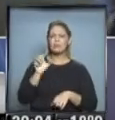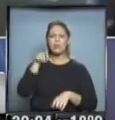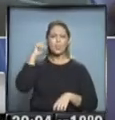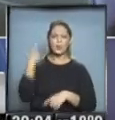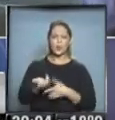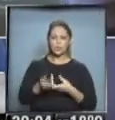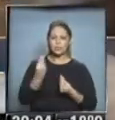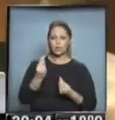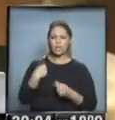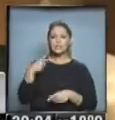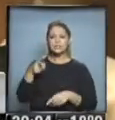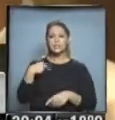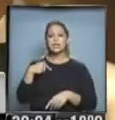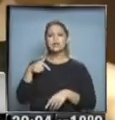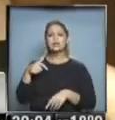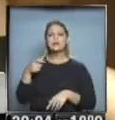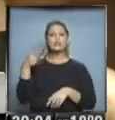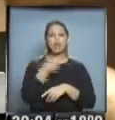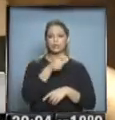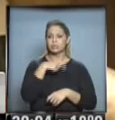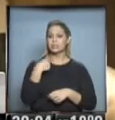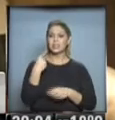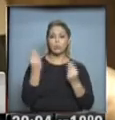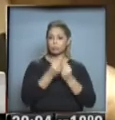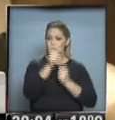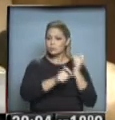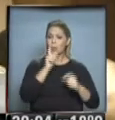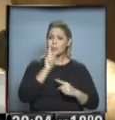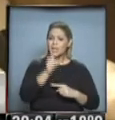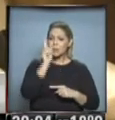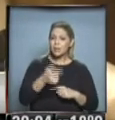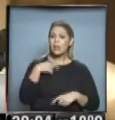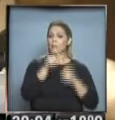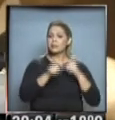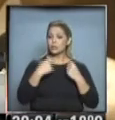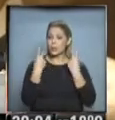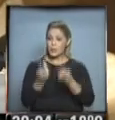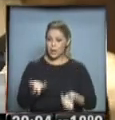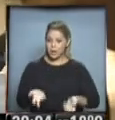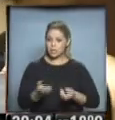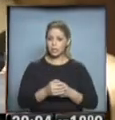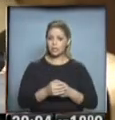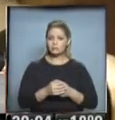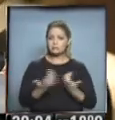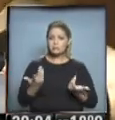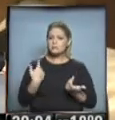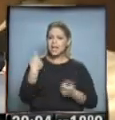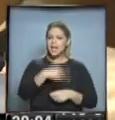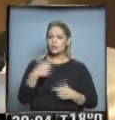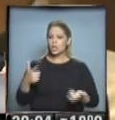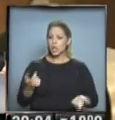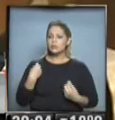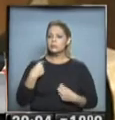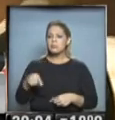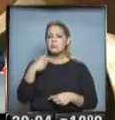vergonzosa, porque está afectando a miles y miles de pasajeros, sin ningún tipo de motivo. El único